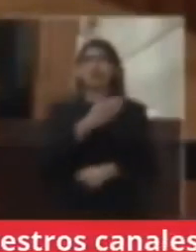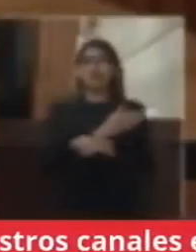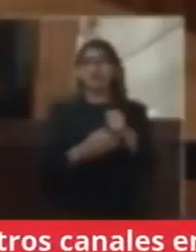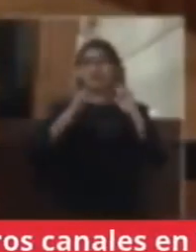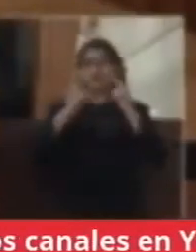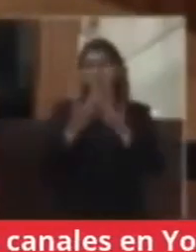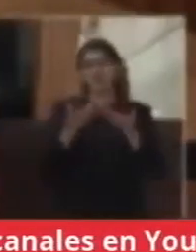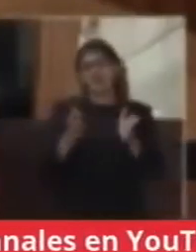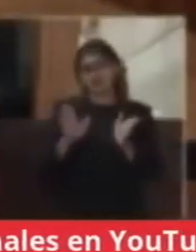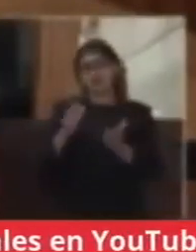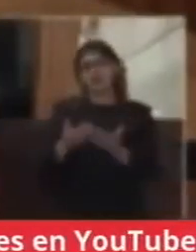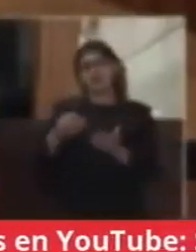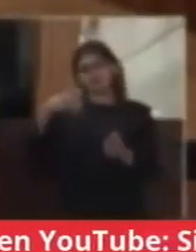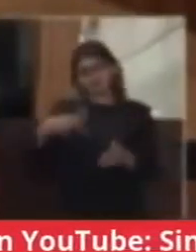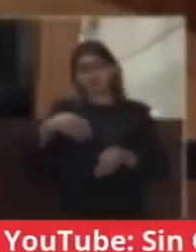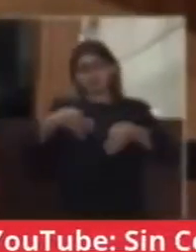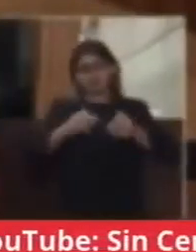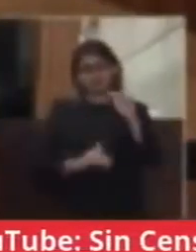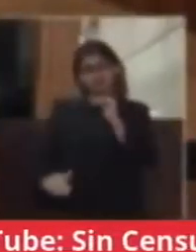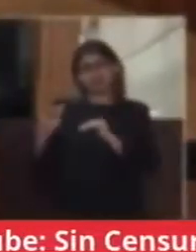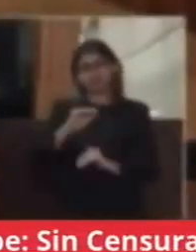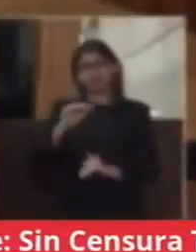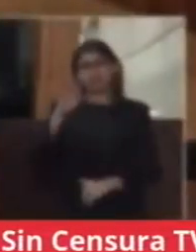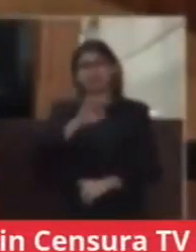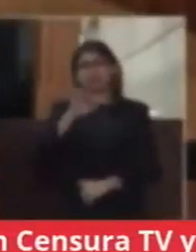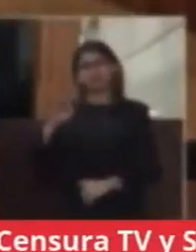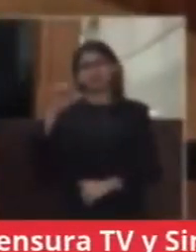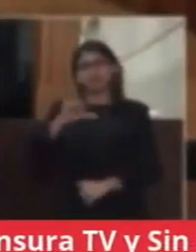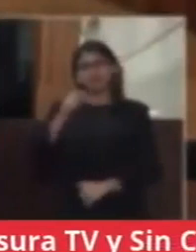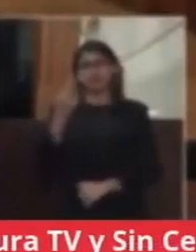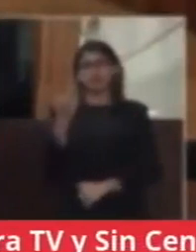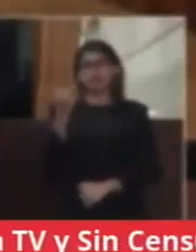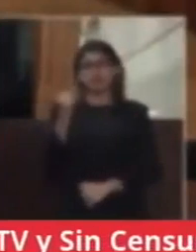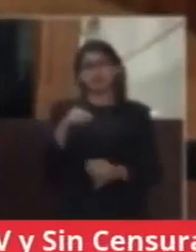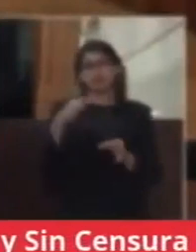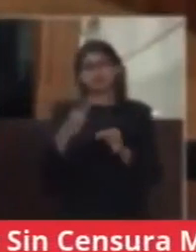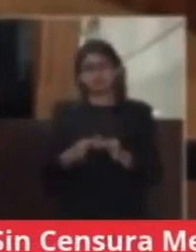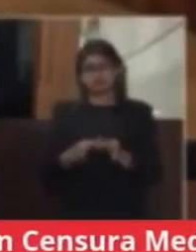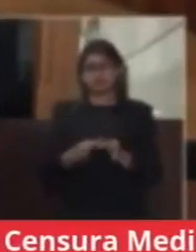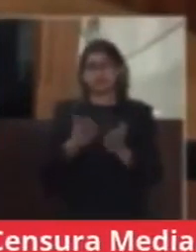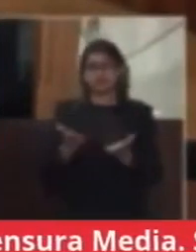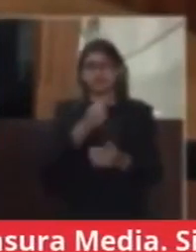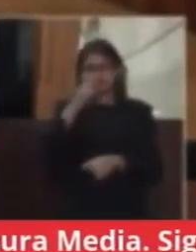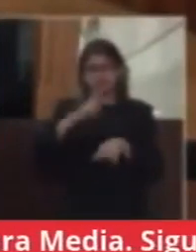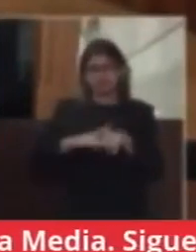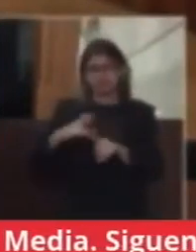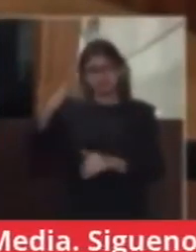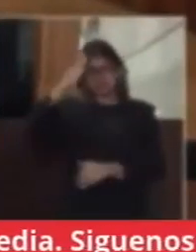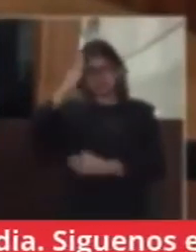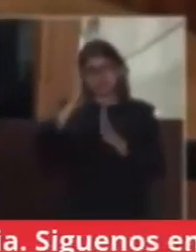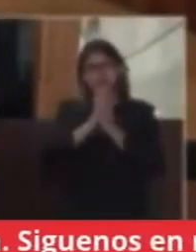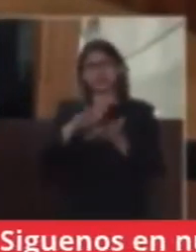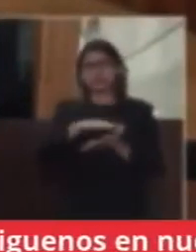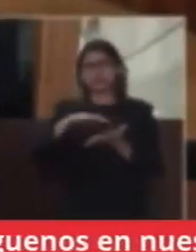entonces el tercer punto, que es donde se presta mucho a confusión, porque dicen, revocaron lo del INE, sí, pero tomaron 2 decisiones importantes,